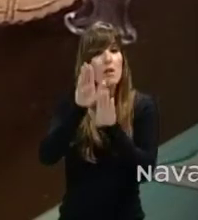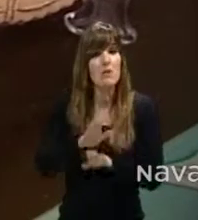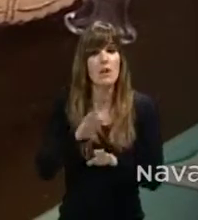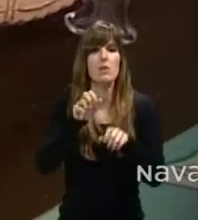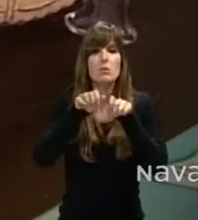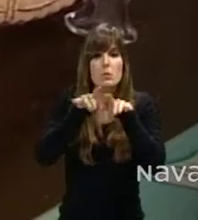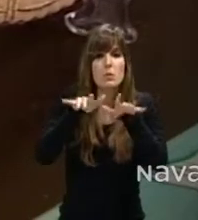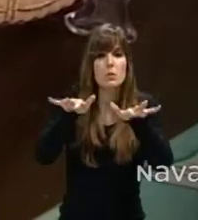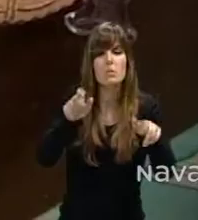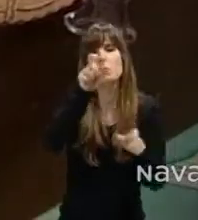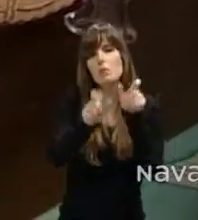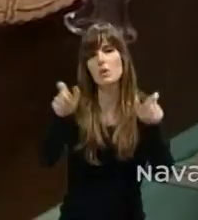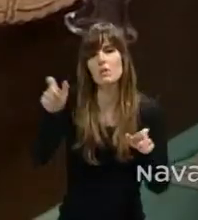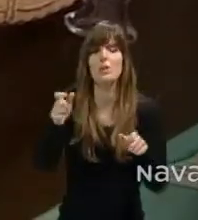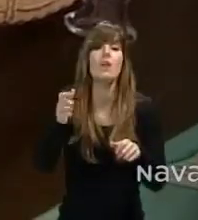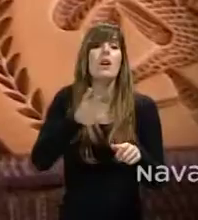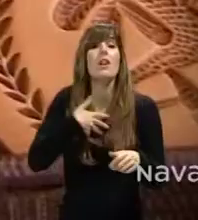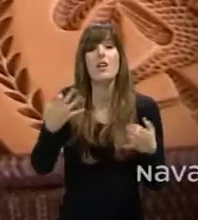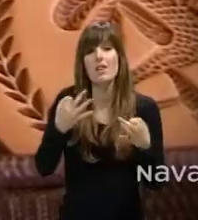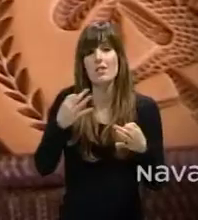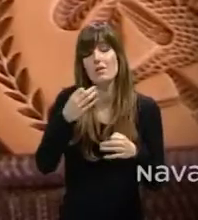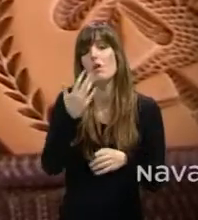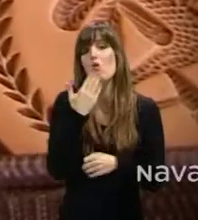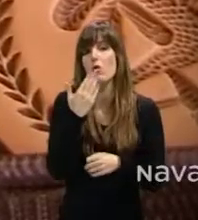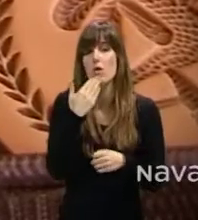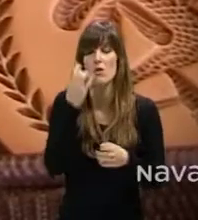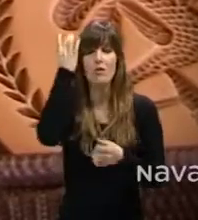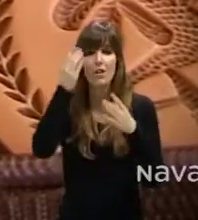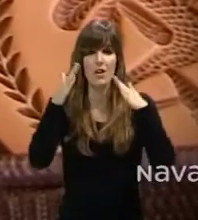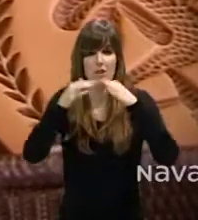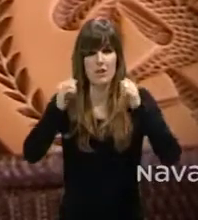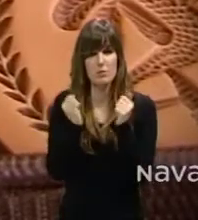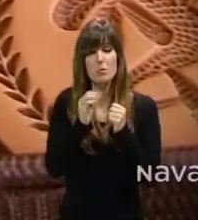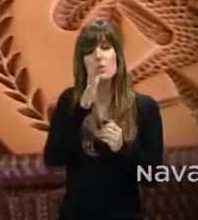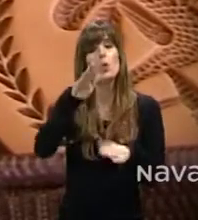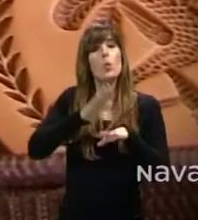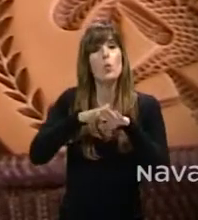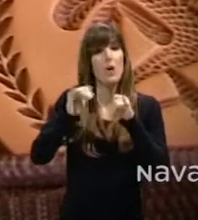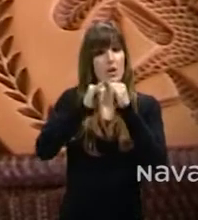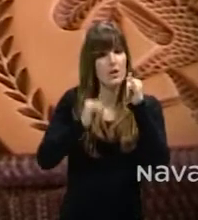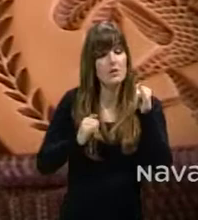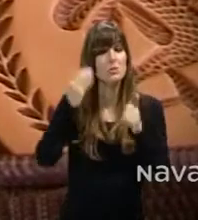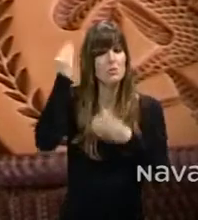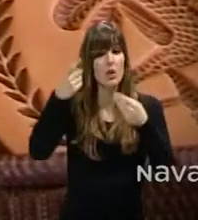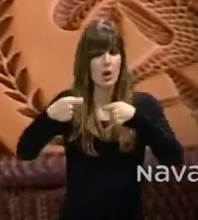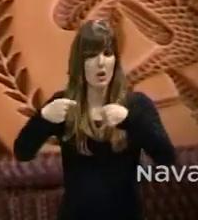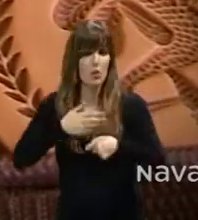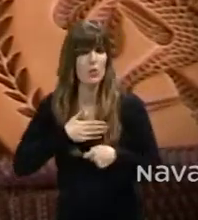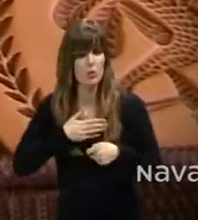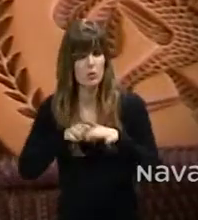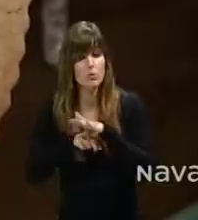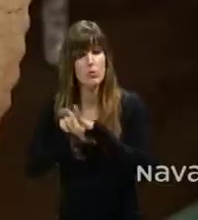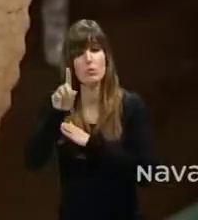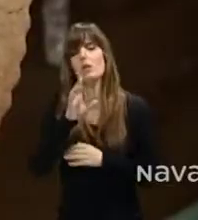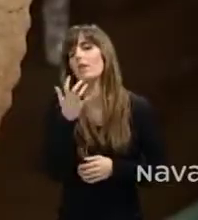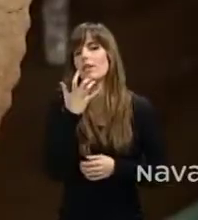va conociendo y la gente, sobre todo, busca ocio en casa, ¿vale? Ahora, pues con la crisis también, yo creo que la crisis favorece a este tipo de negocios porque irte